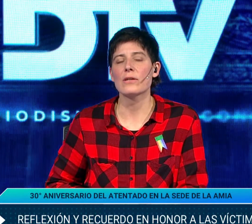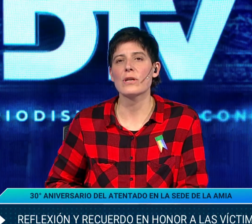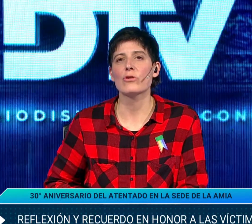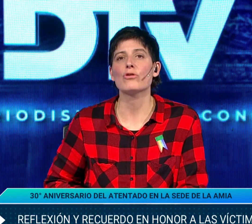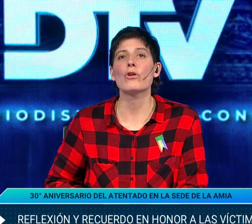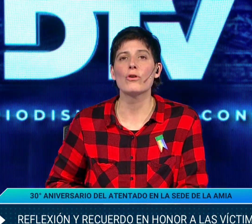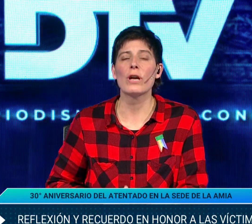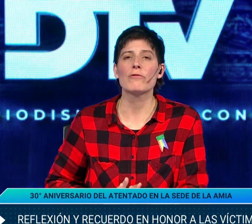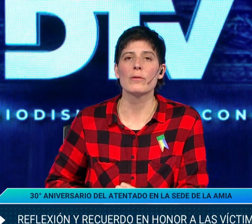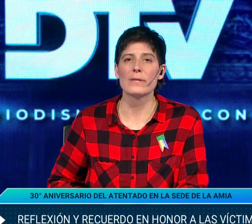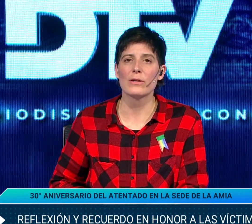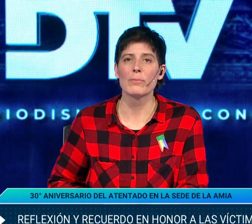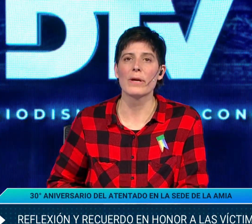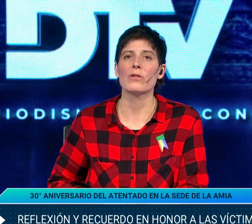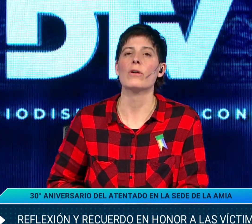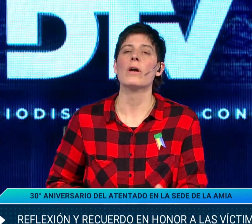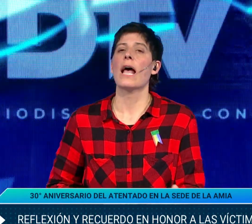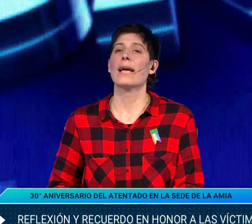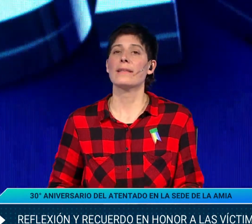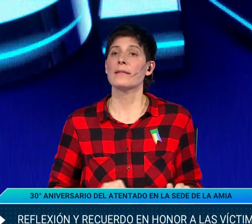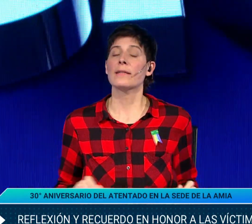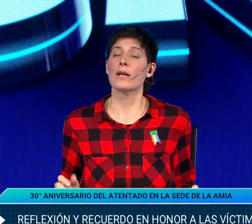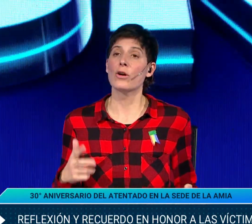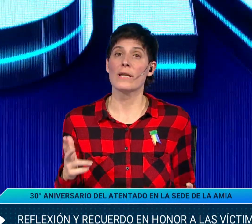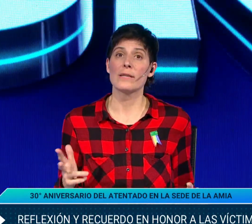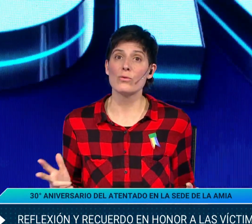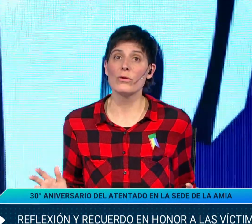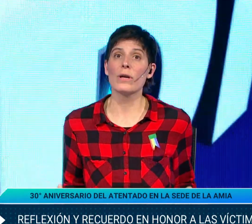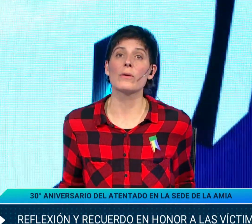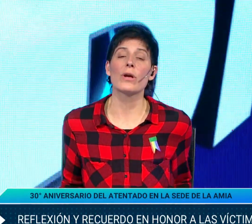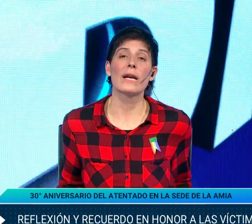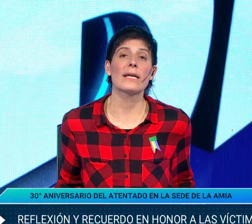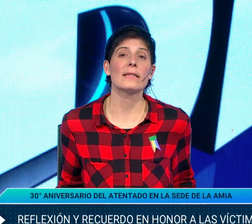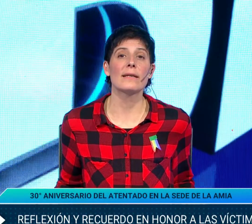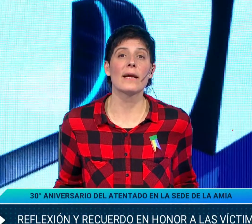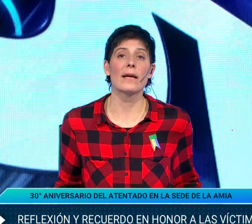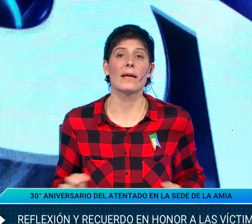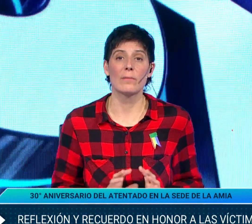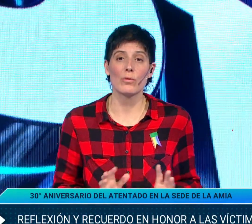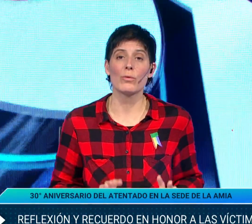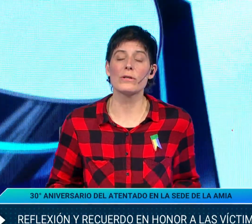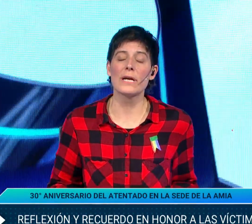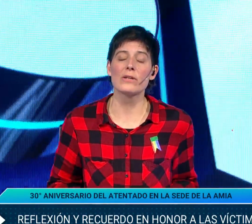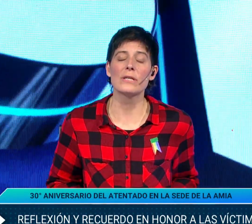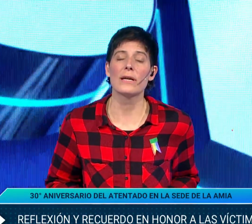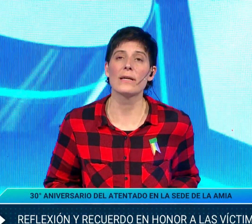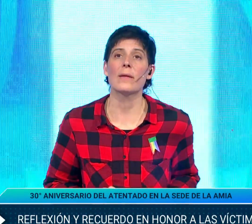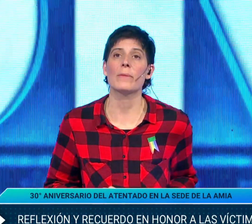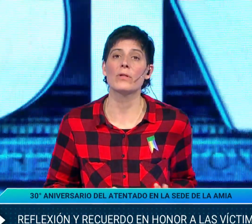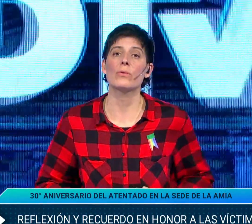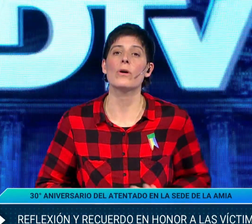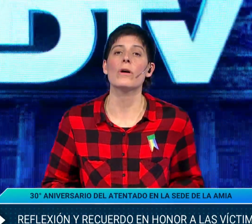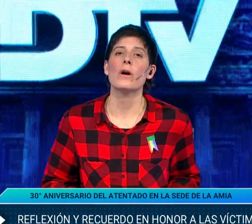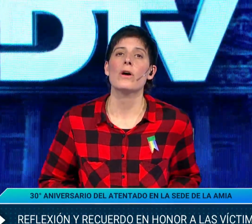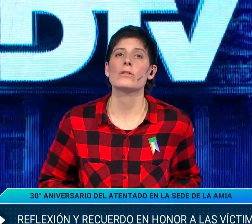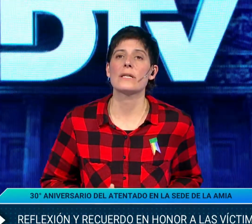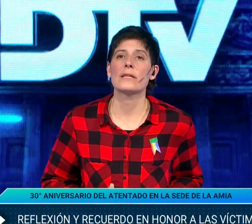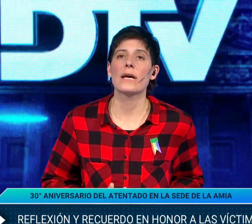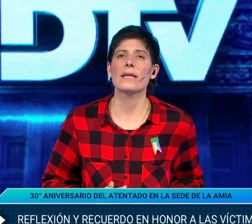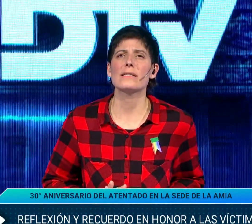que se ha desarrollado en torno a la información respecto a este atentado, el segundo que vivió en la Argentina en muy pocos años y que también